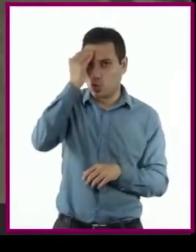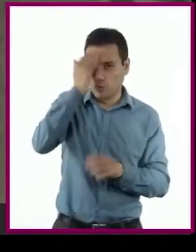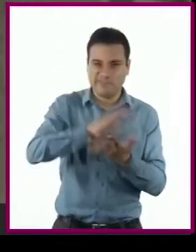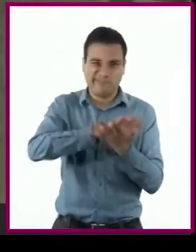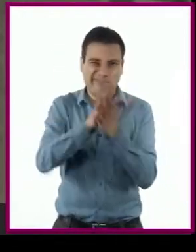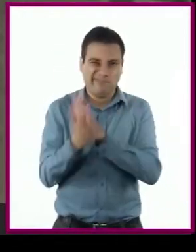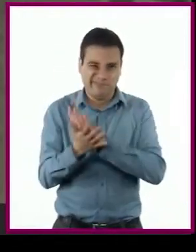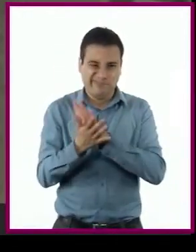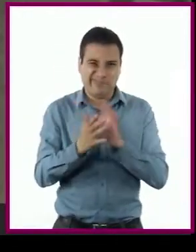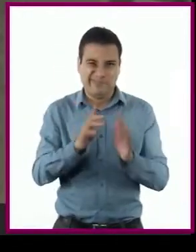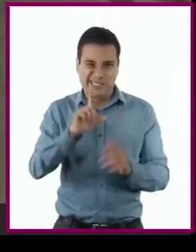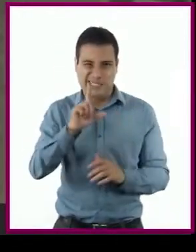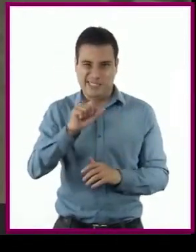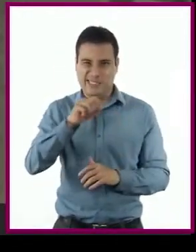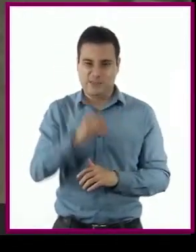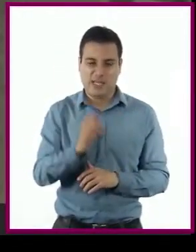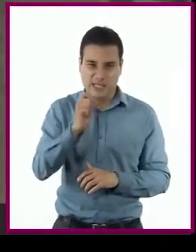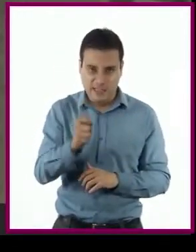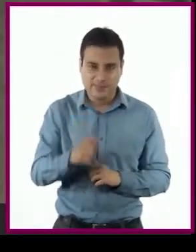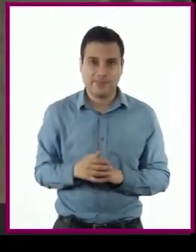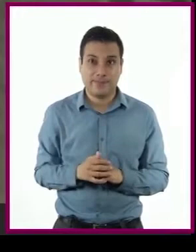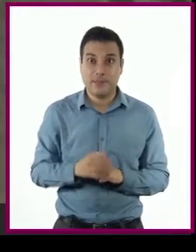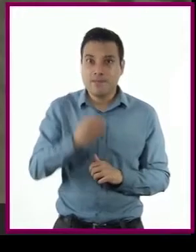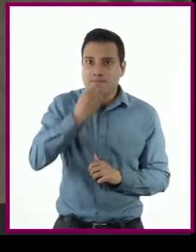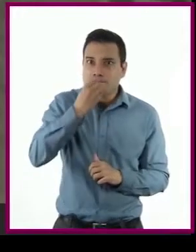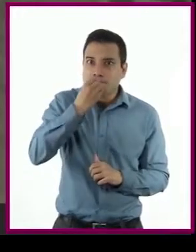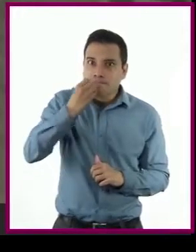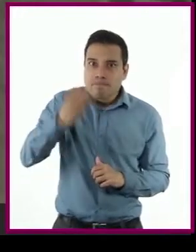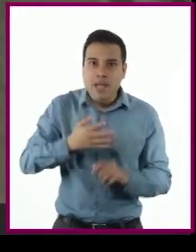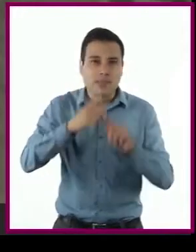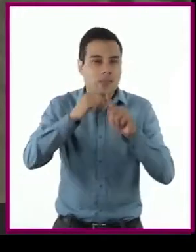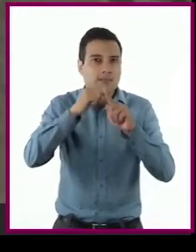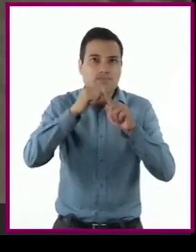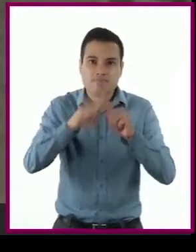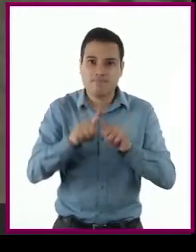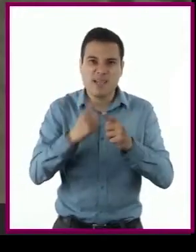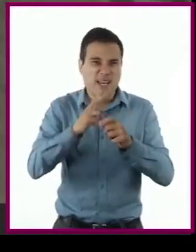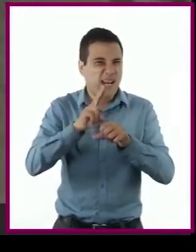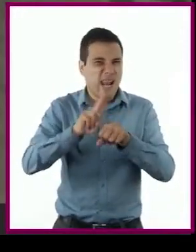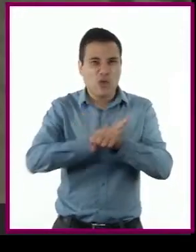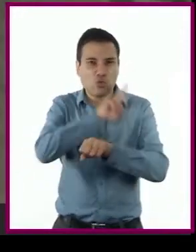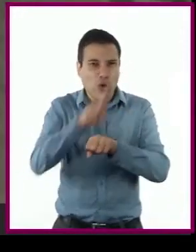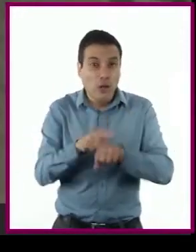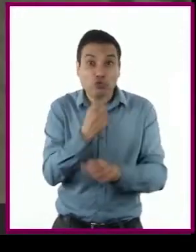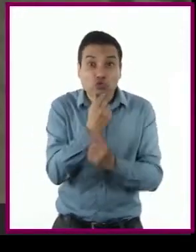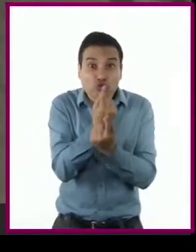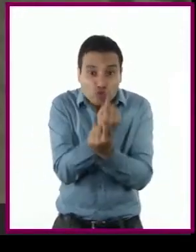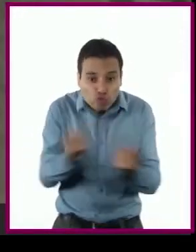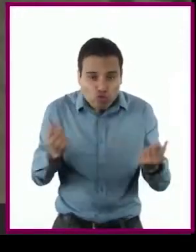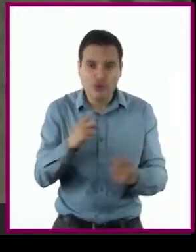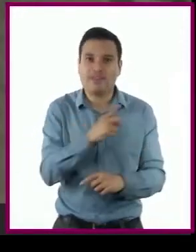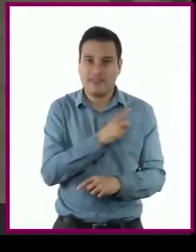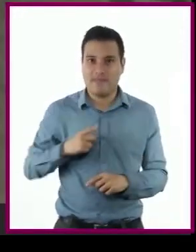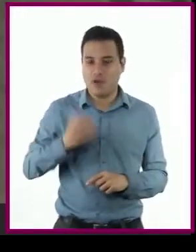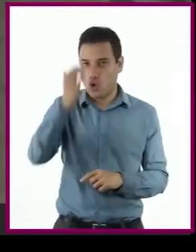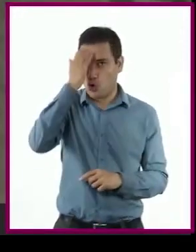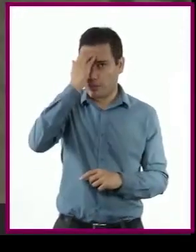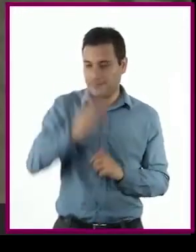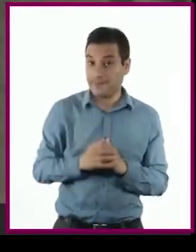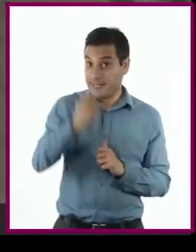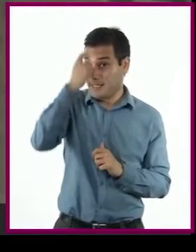traduce algo así como Las maravillas naturales que todo niño debería conocer, de Edwin